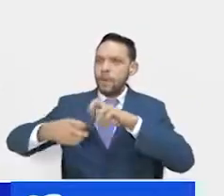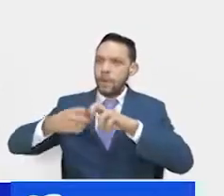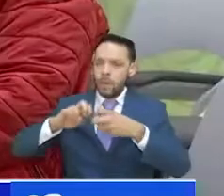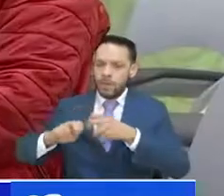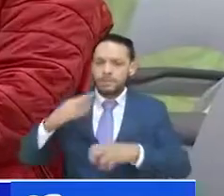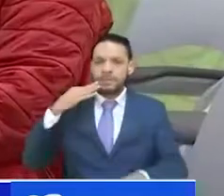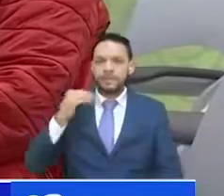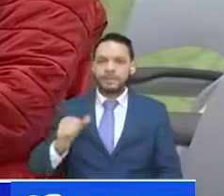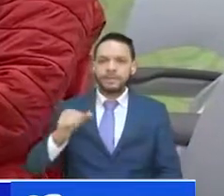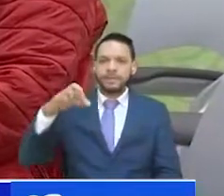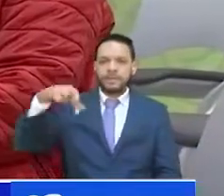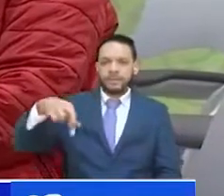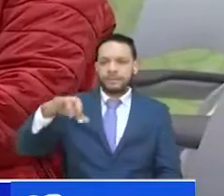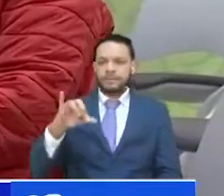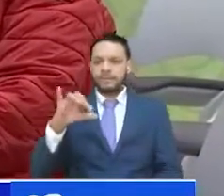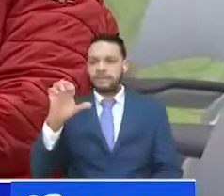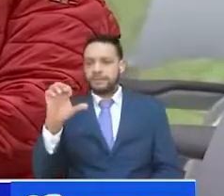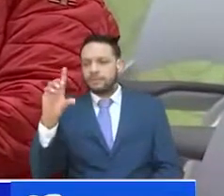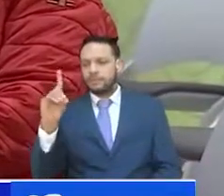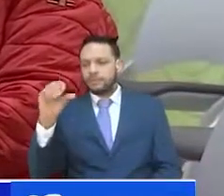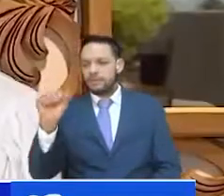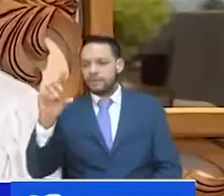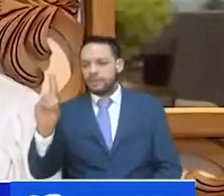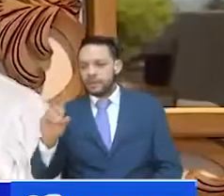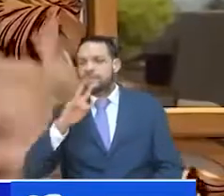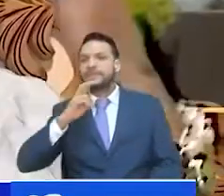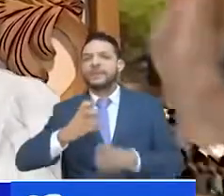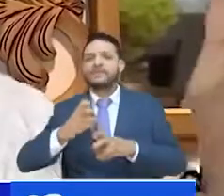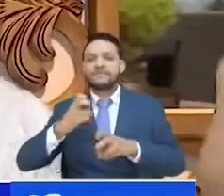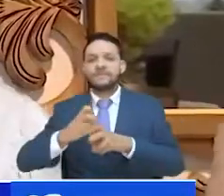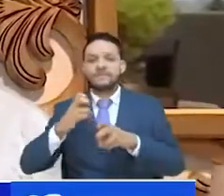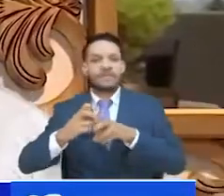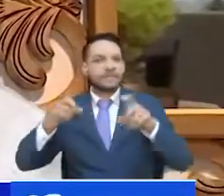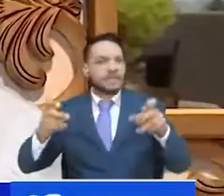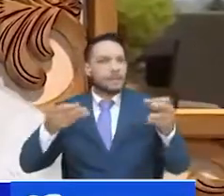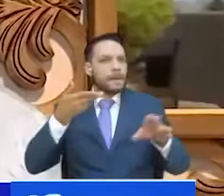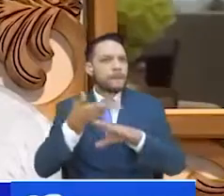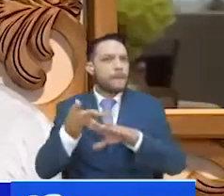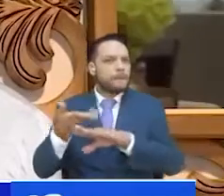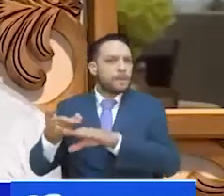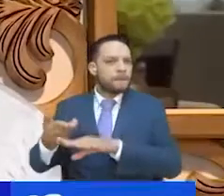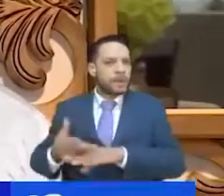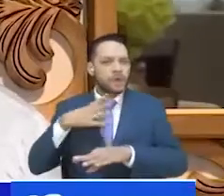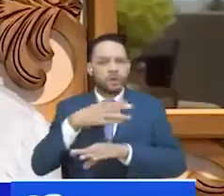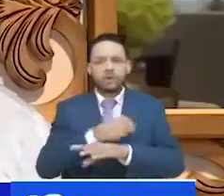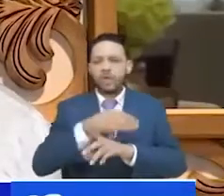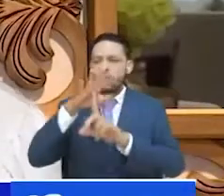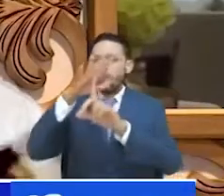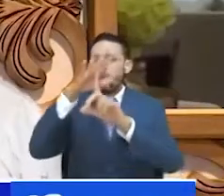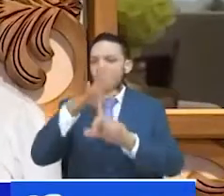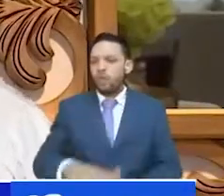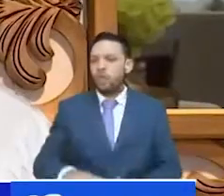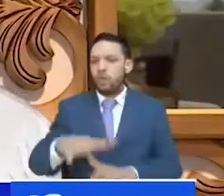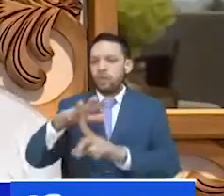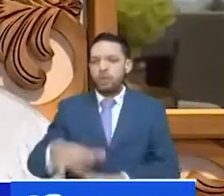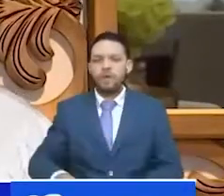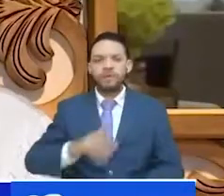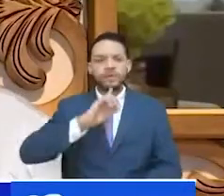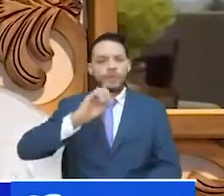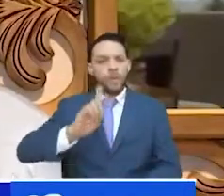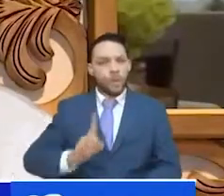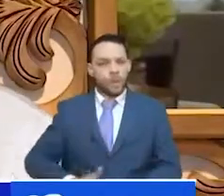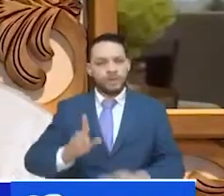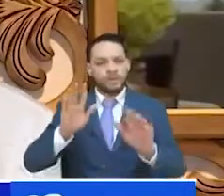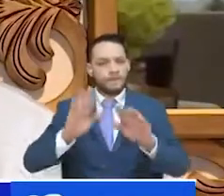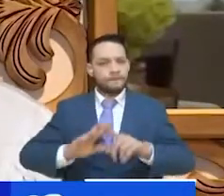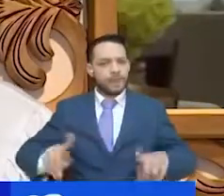de Representantes por el Quindío, Piedad Correal. Y esto es un tema que no lo podemos pasar desapercibido a nivel nacional, y mucho menos en el Congreso de